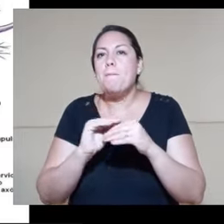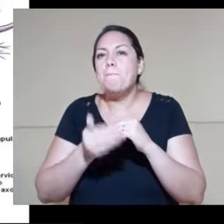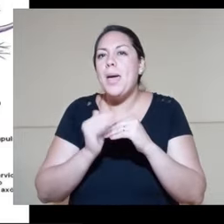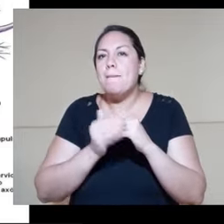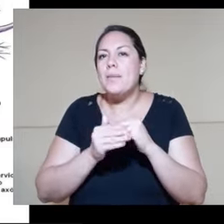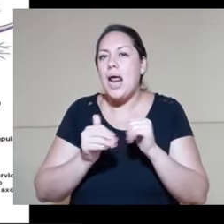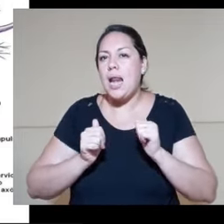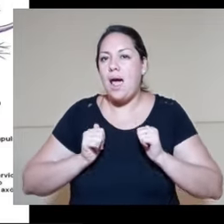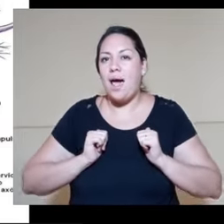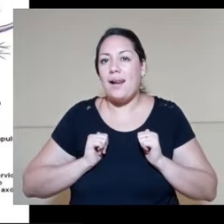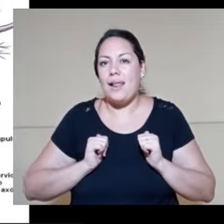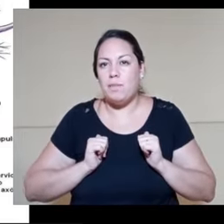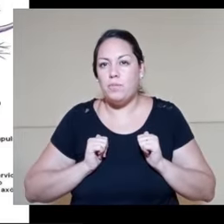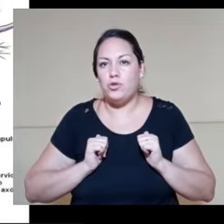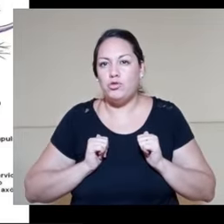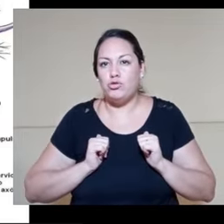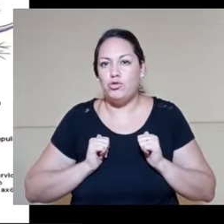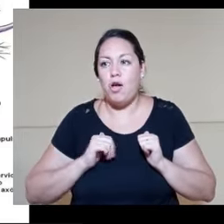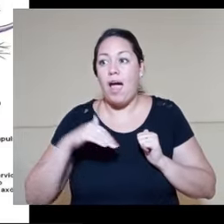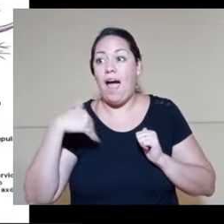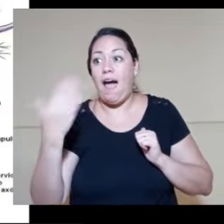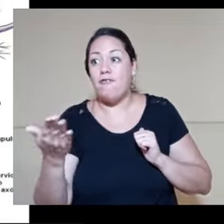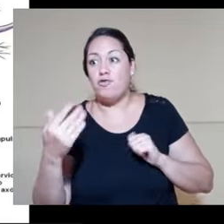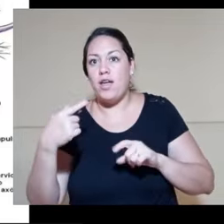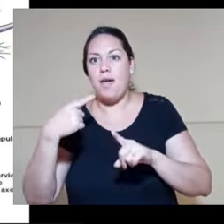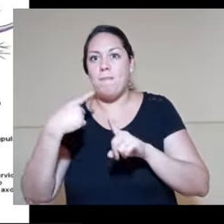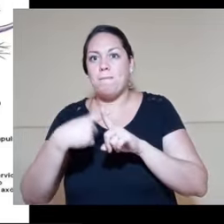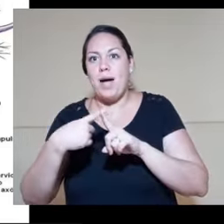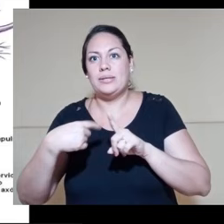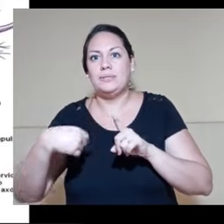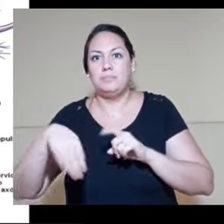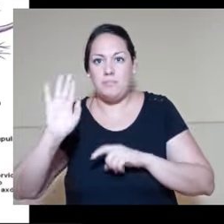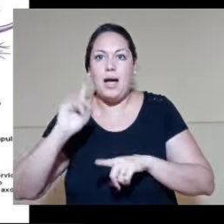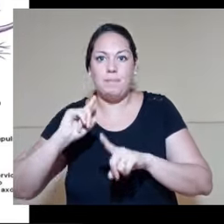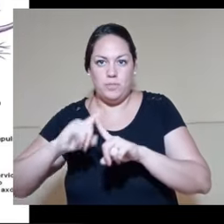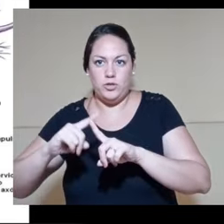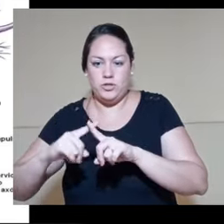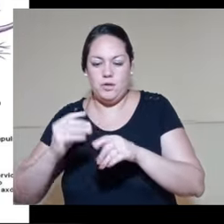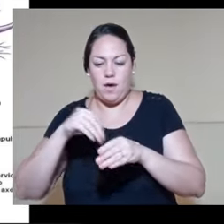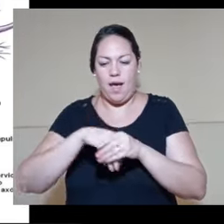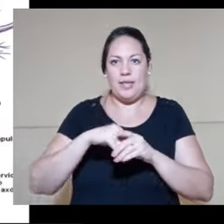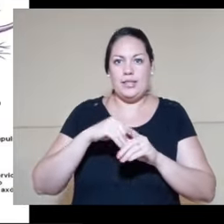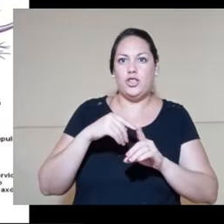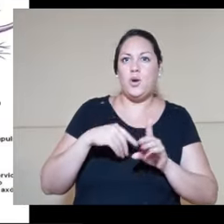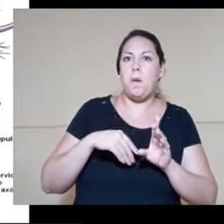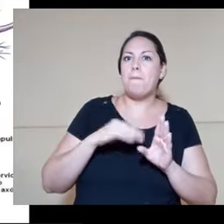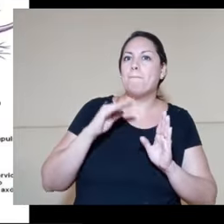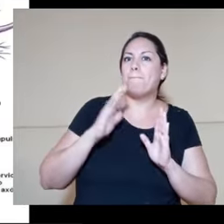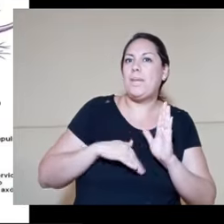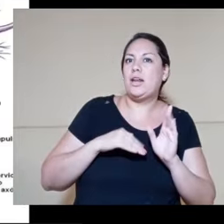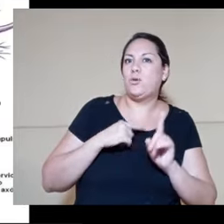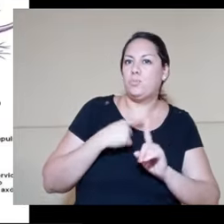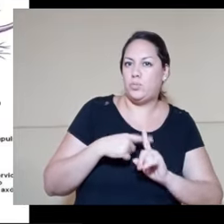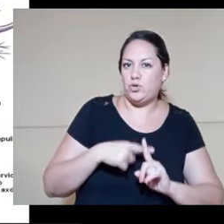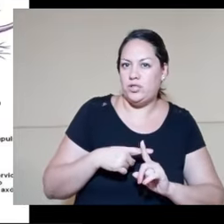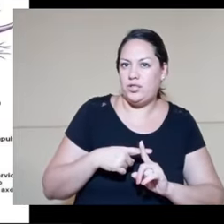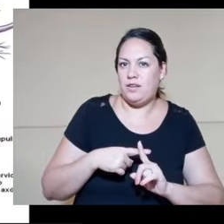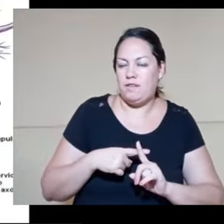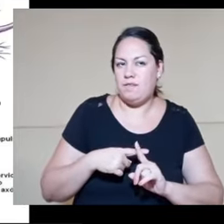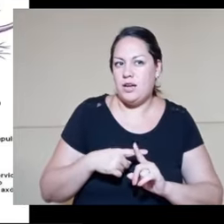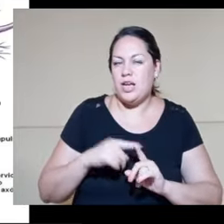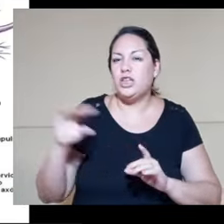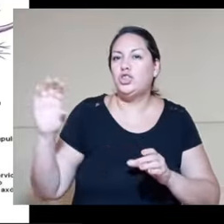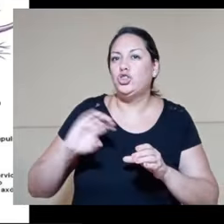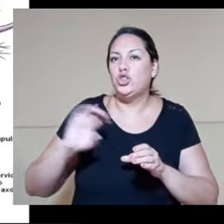acá, fíjense, la membrana está en reposo. Más positivo afuera que adentro. Cuando se empieza a despolarizar, porque se